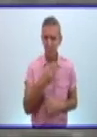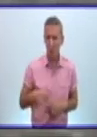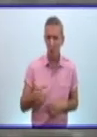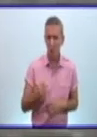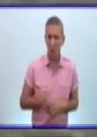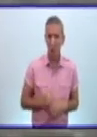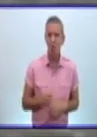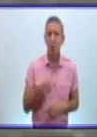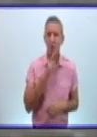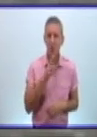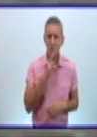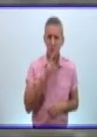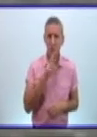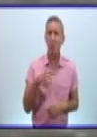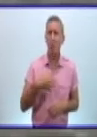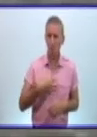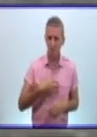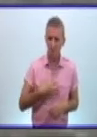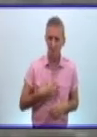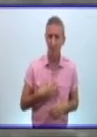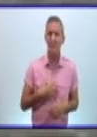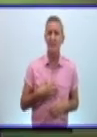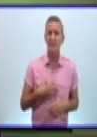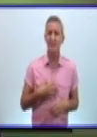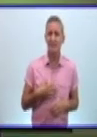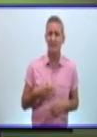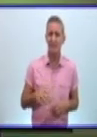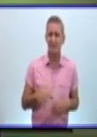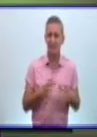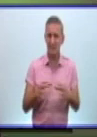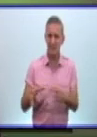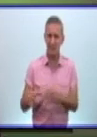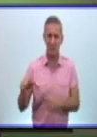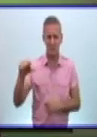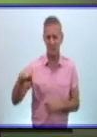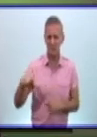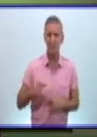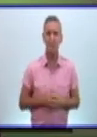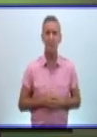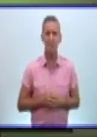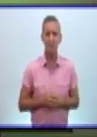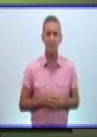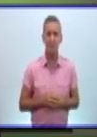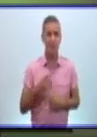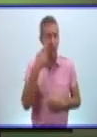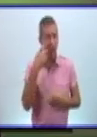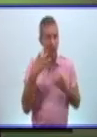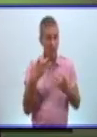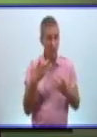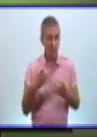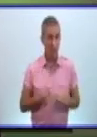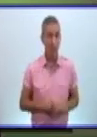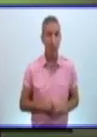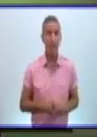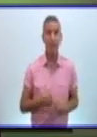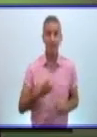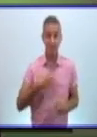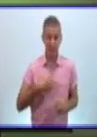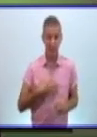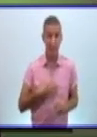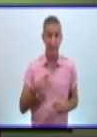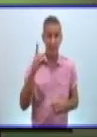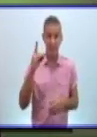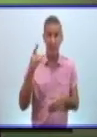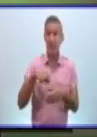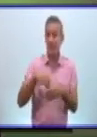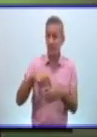de desecho se llaman aguas residuales. Pudieron apreciar la importancia que tienen las disoluciones para la vida